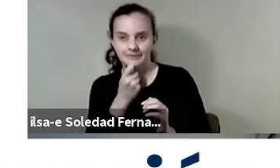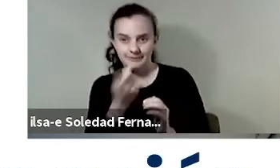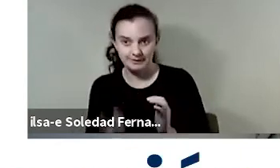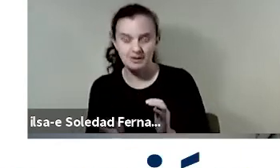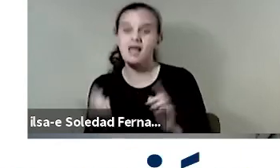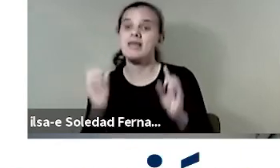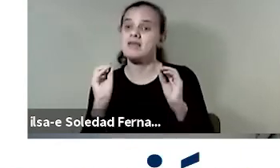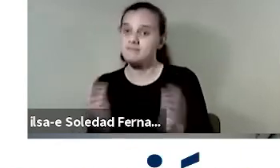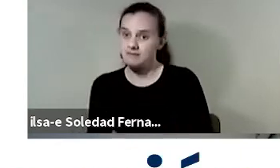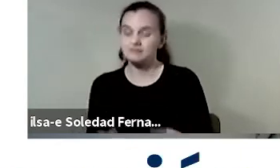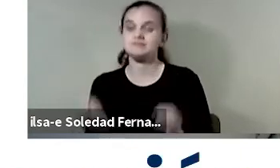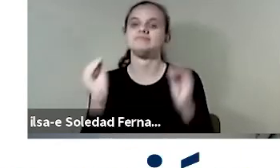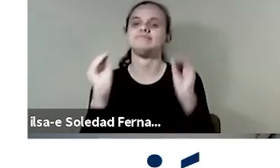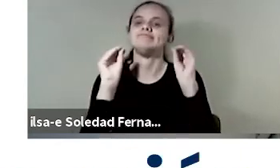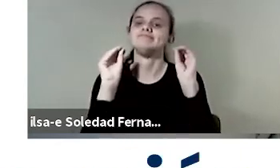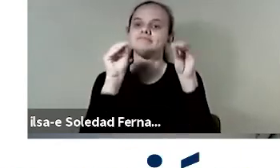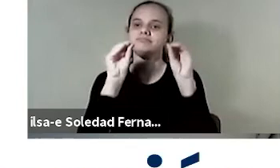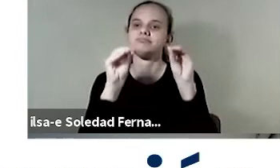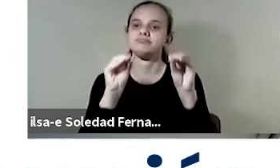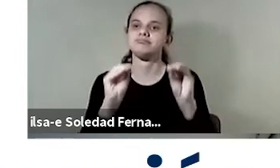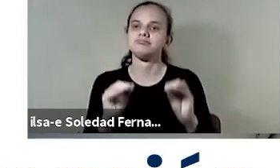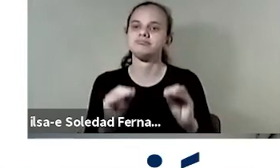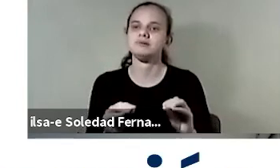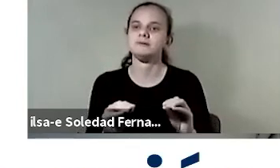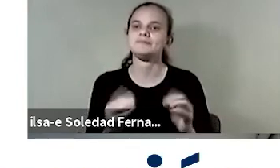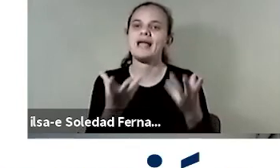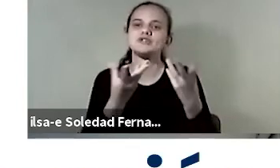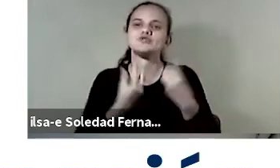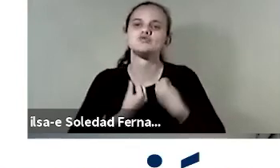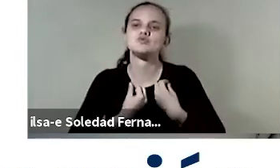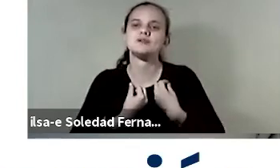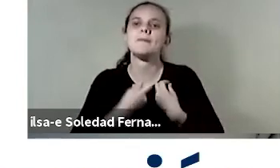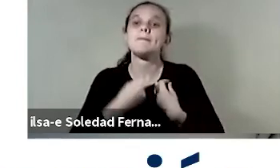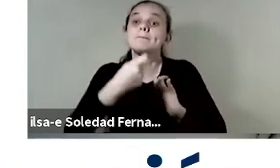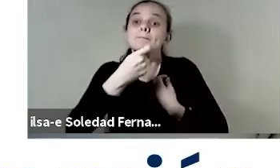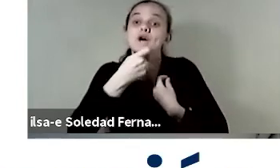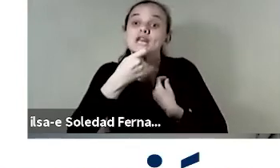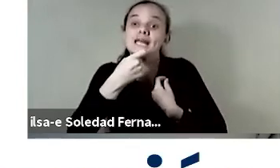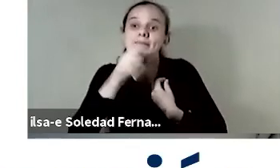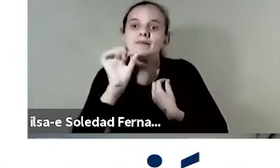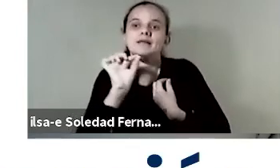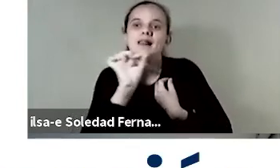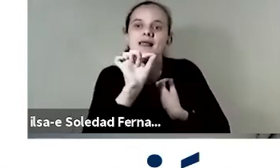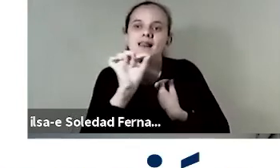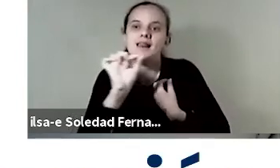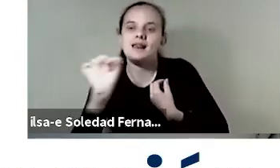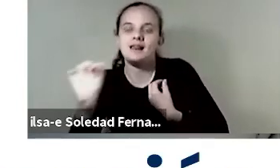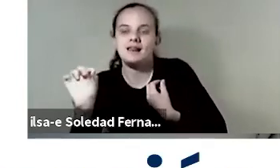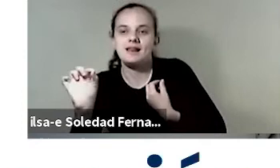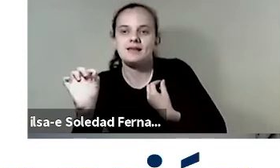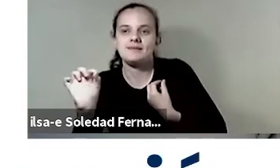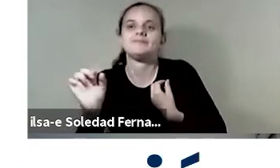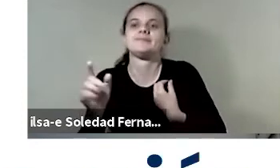poder leerla sobre qué tengo que completar en un formulario, y adentro de ese formulario lo que solemos